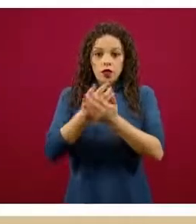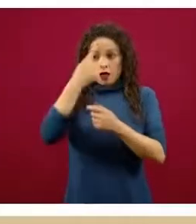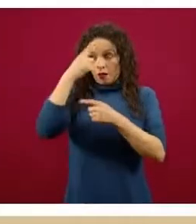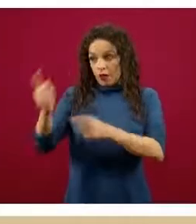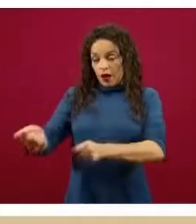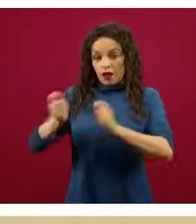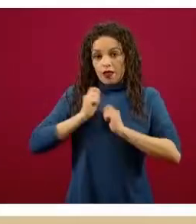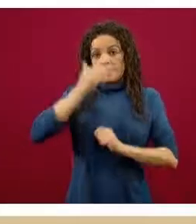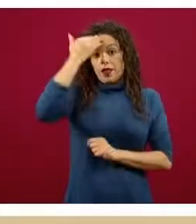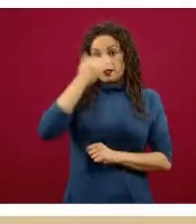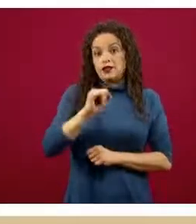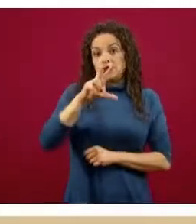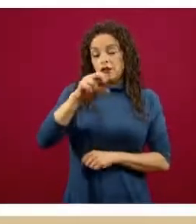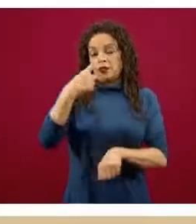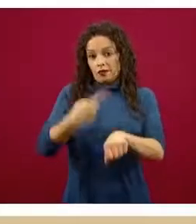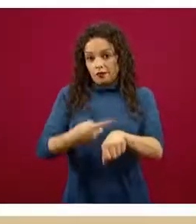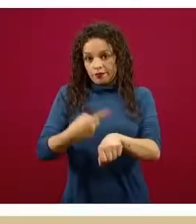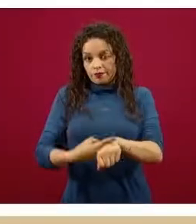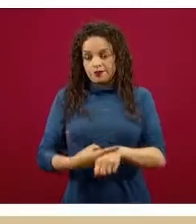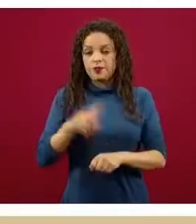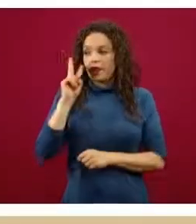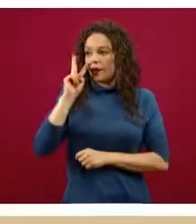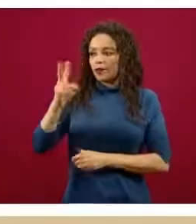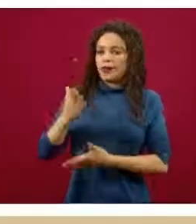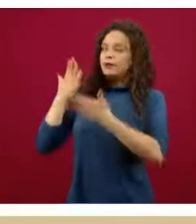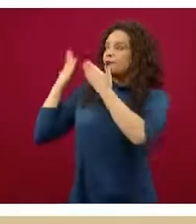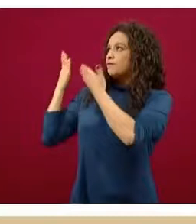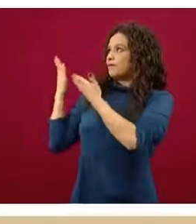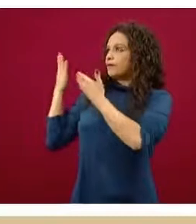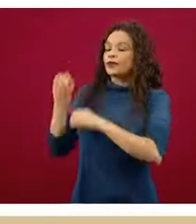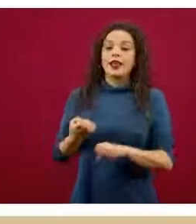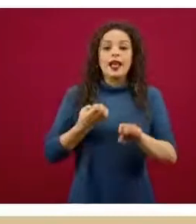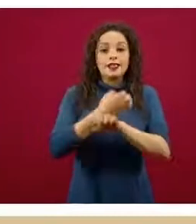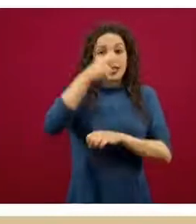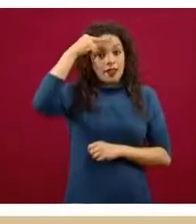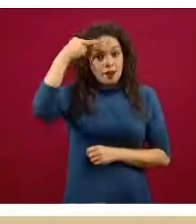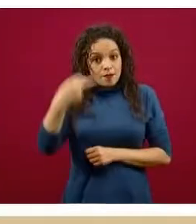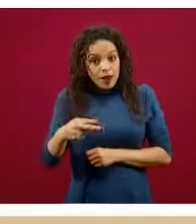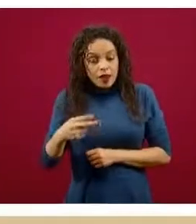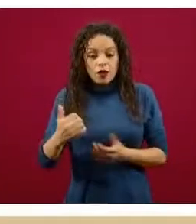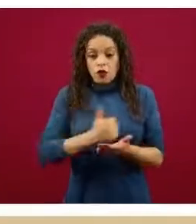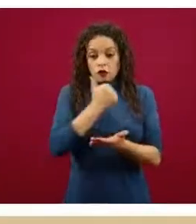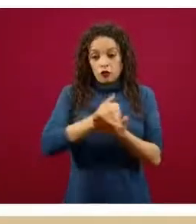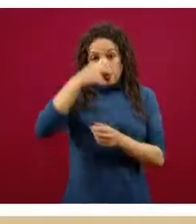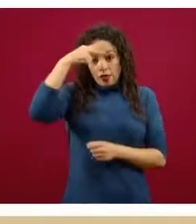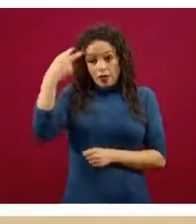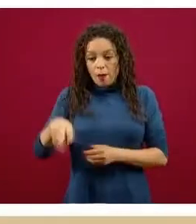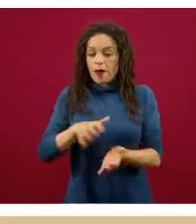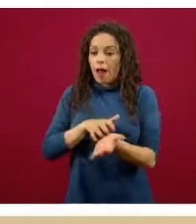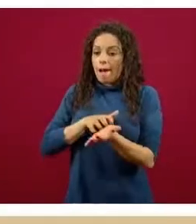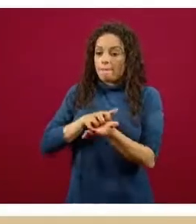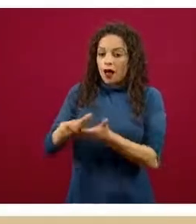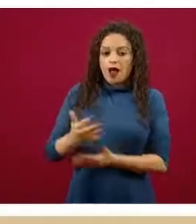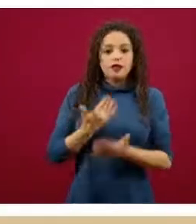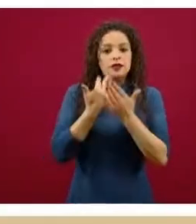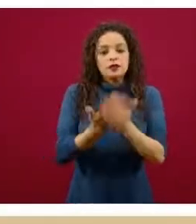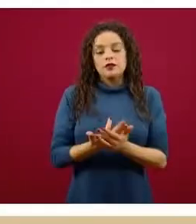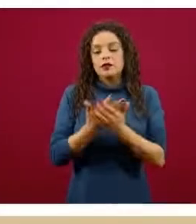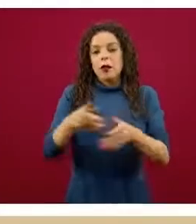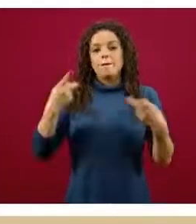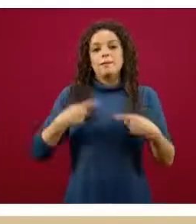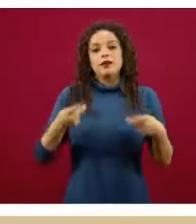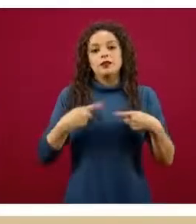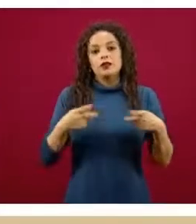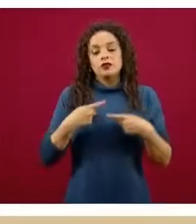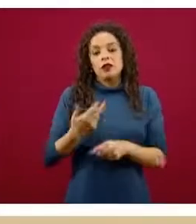recibir? Se ve en el Estado de México y la Ciudad de México la mayor cantidad de personas que están en espera de algún